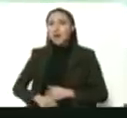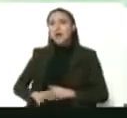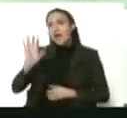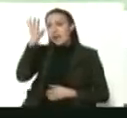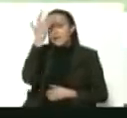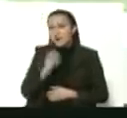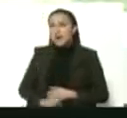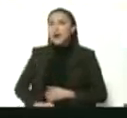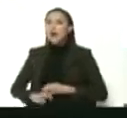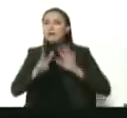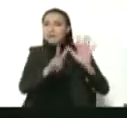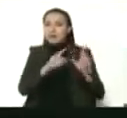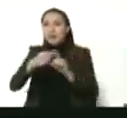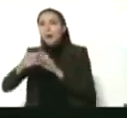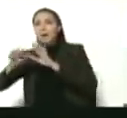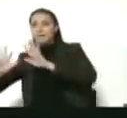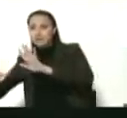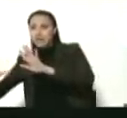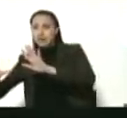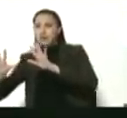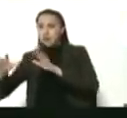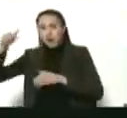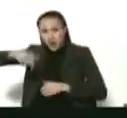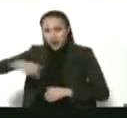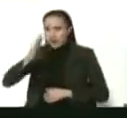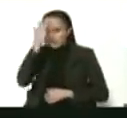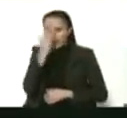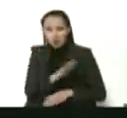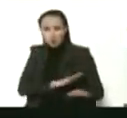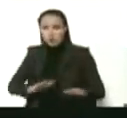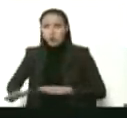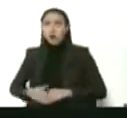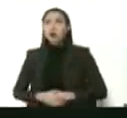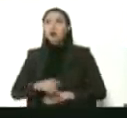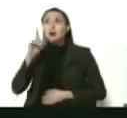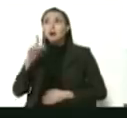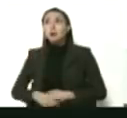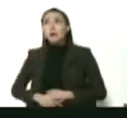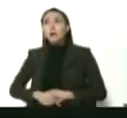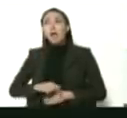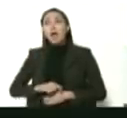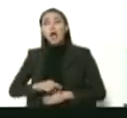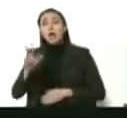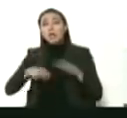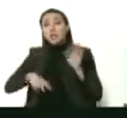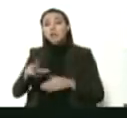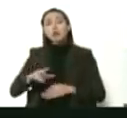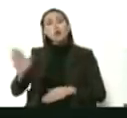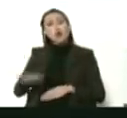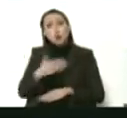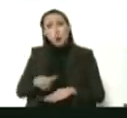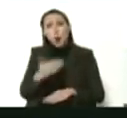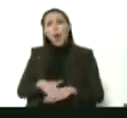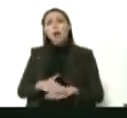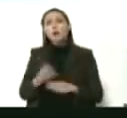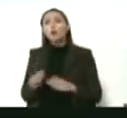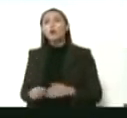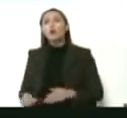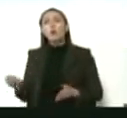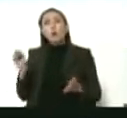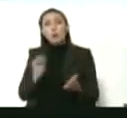febrero 7+10. Después el jueves 18 completaríamos del jueves